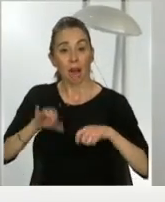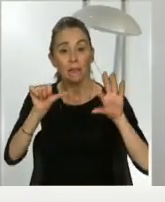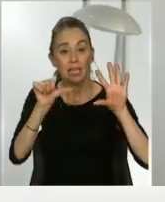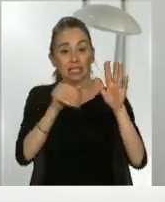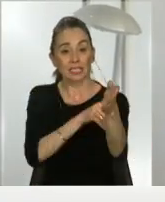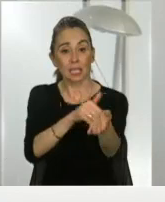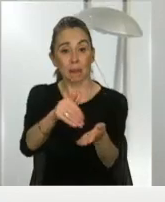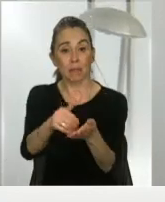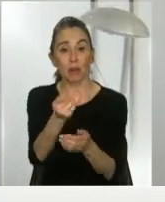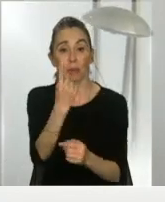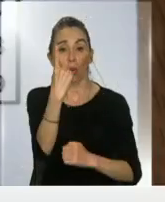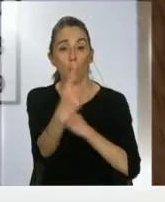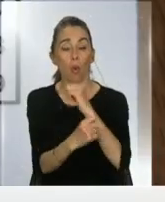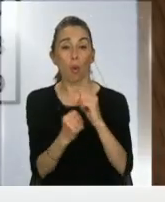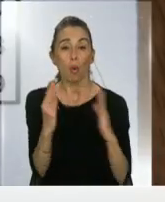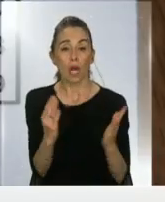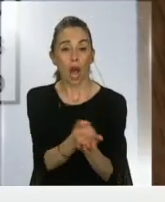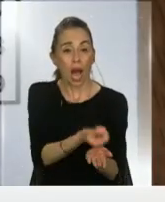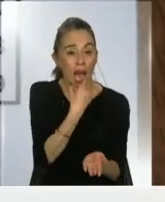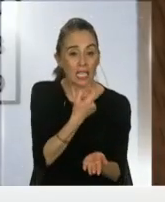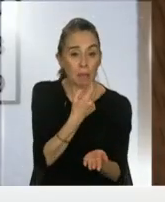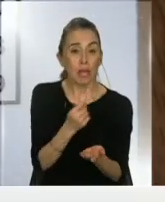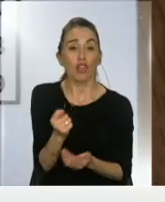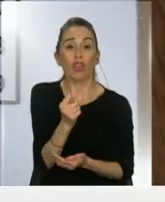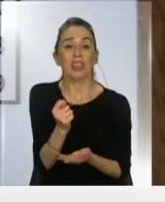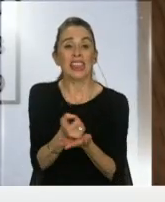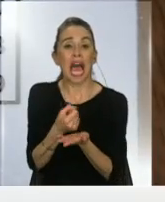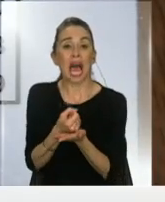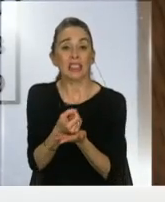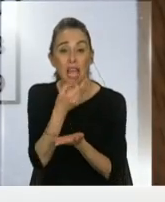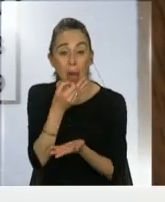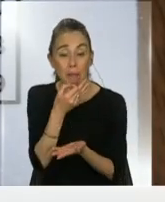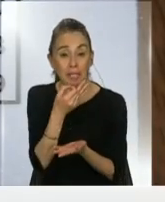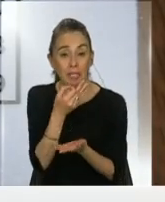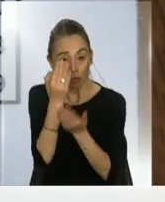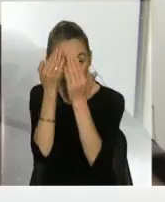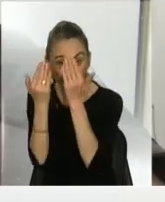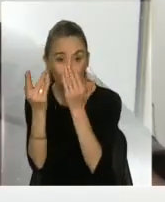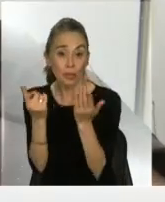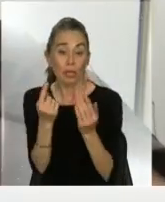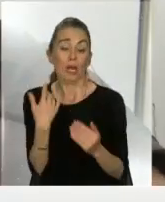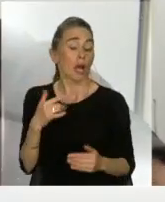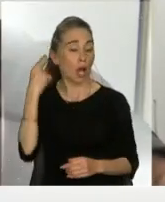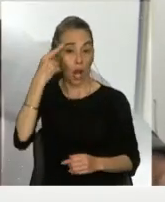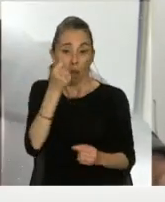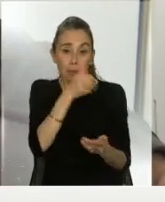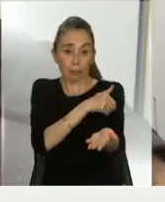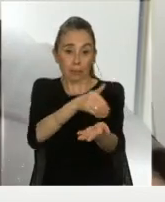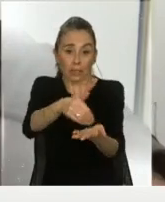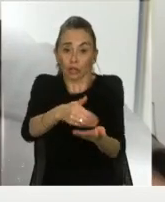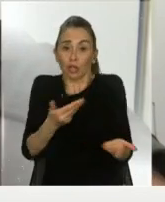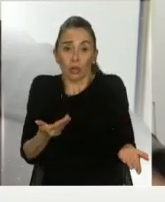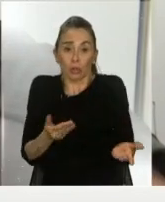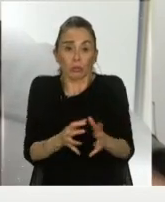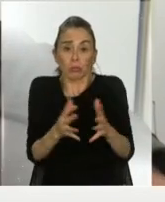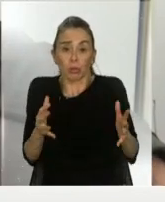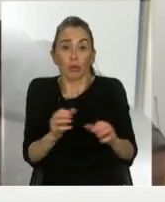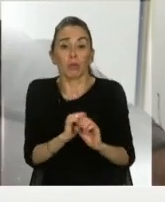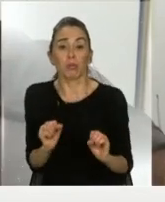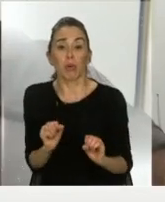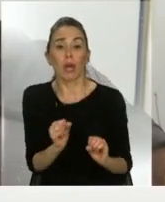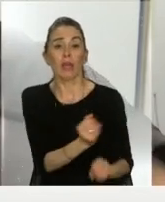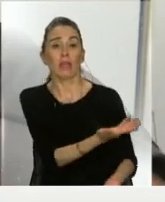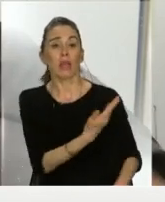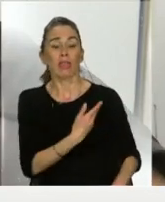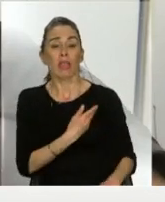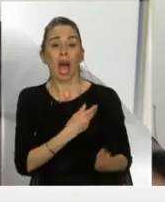millones de pesos al año en medicamentos y en tratamientos. Entonces, es una locura. No podamos optar a un